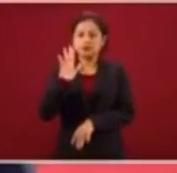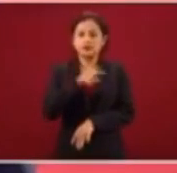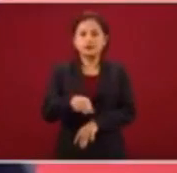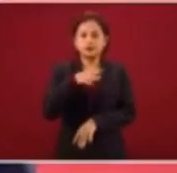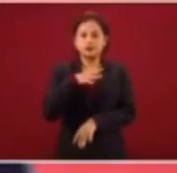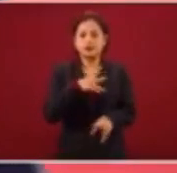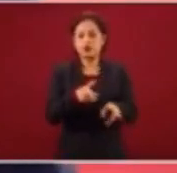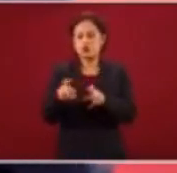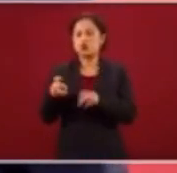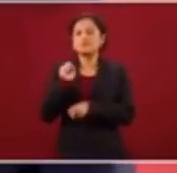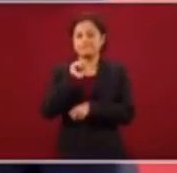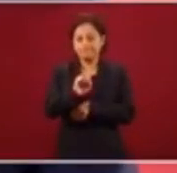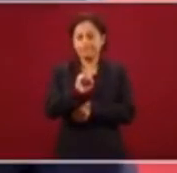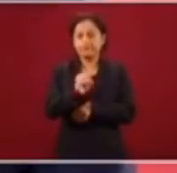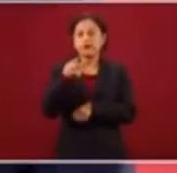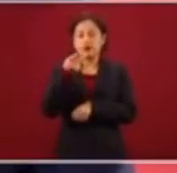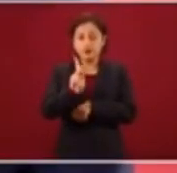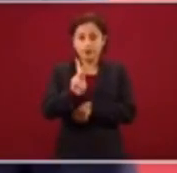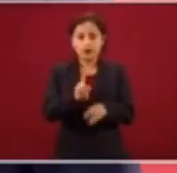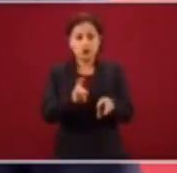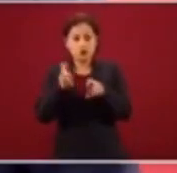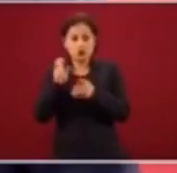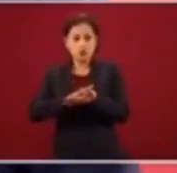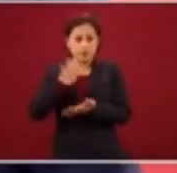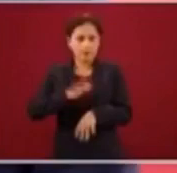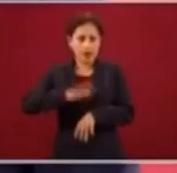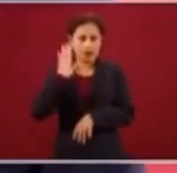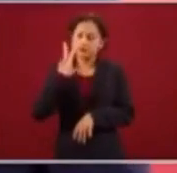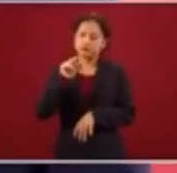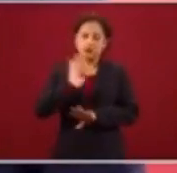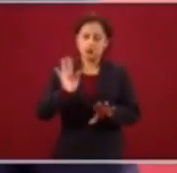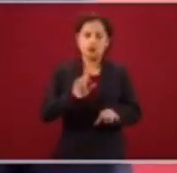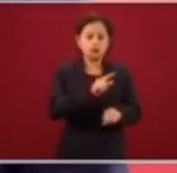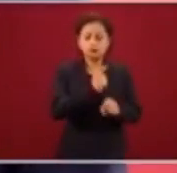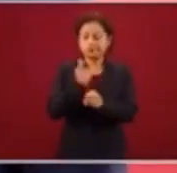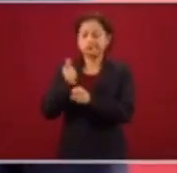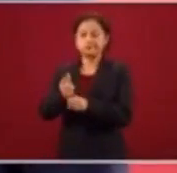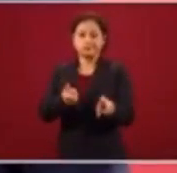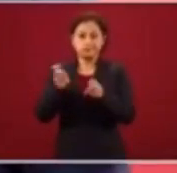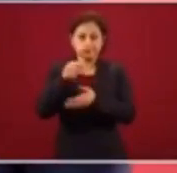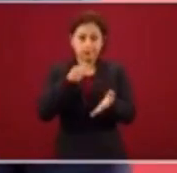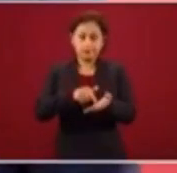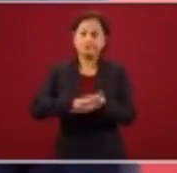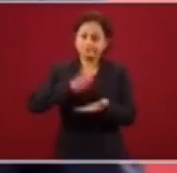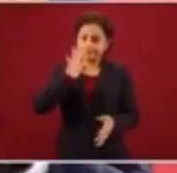sin embargo no el volumen de gas extraído se